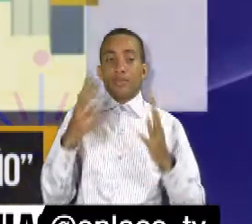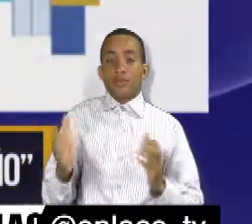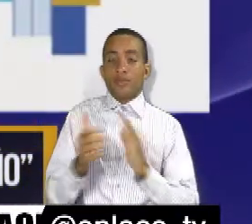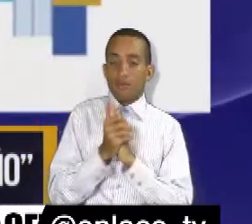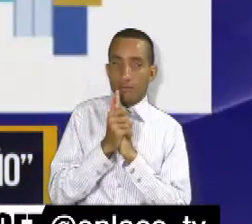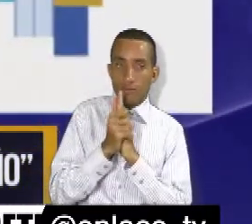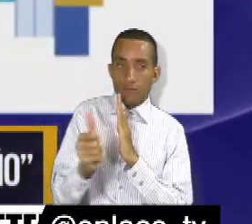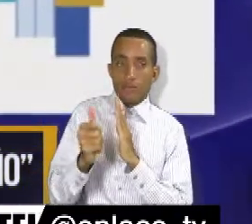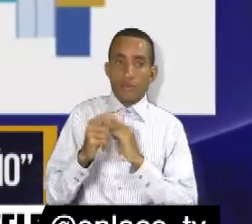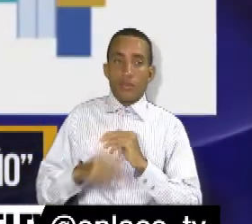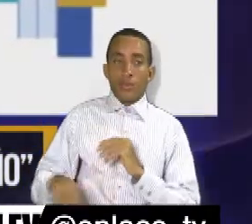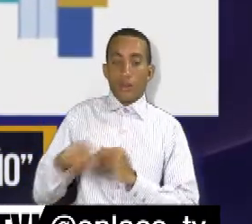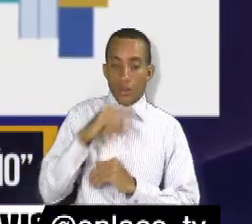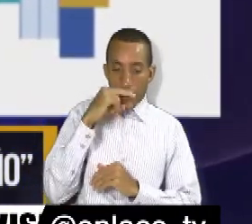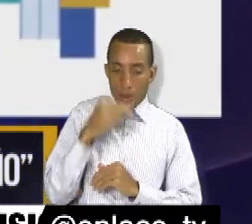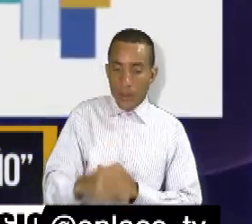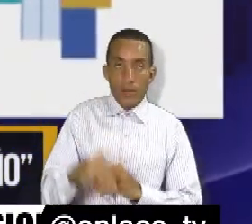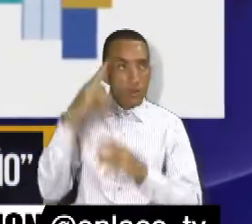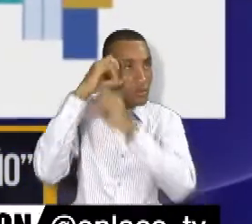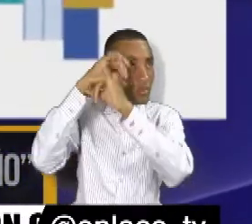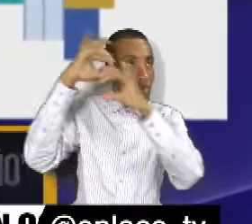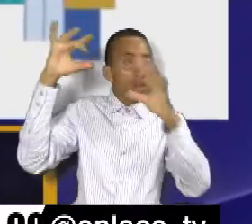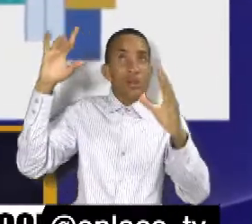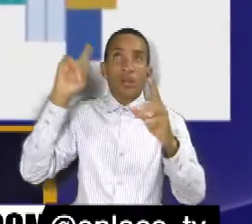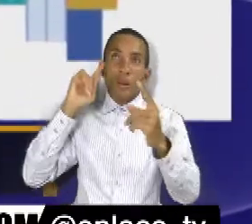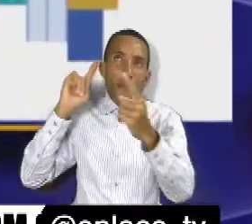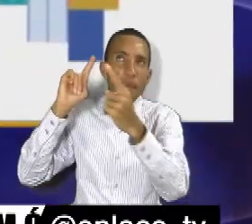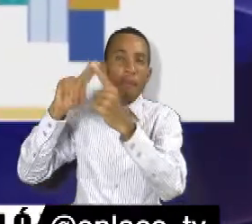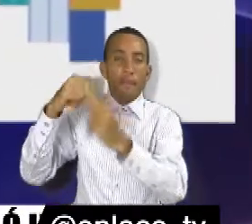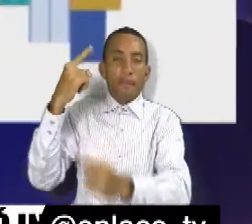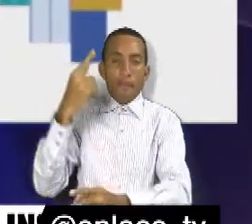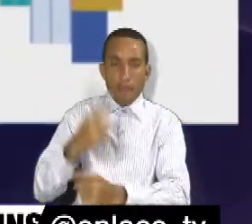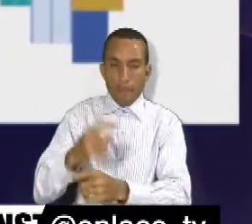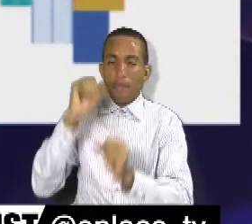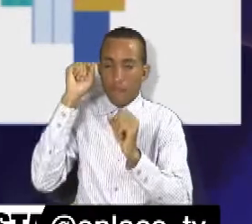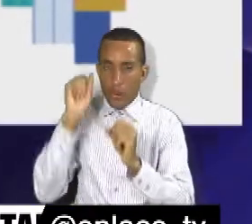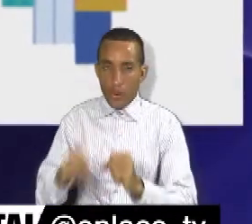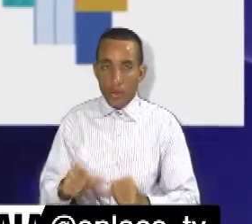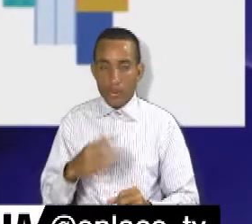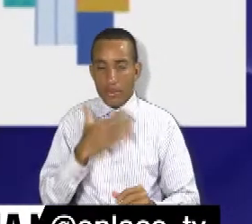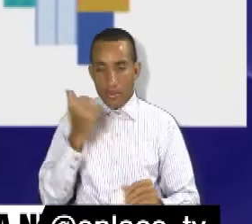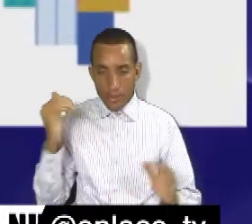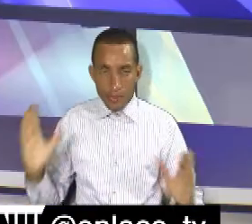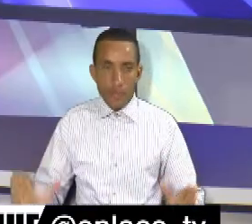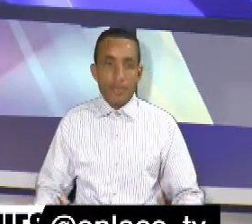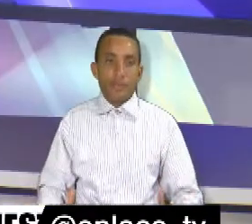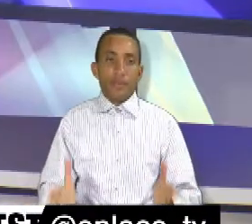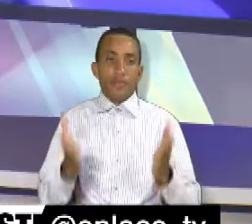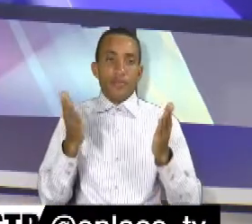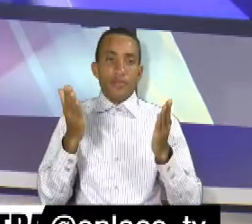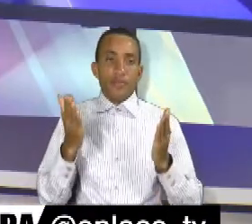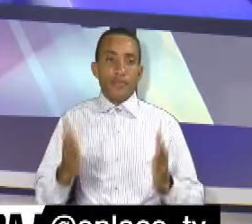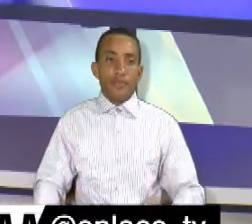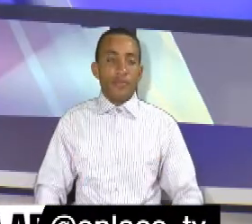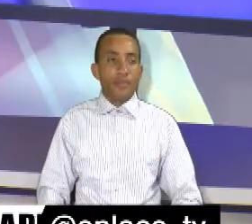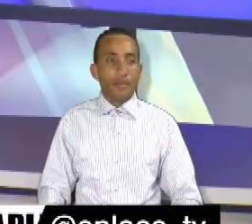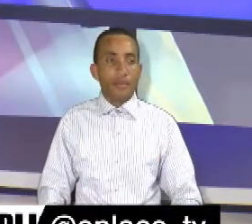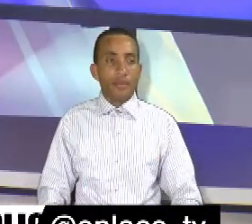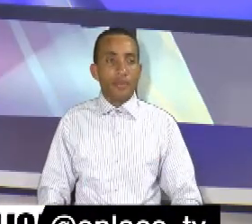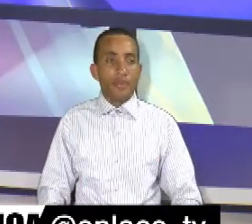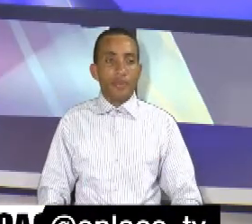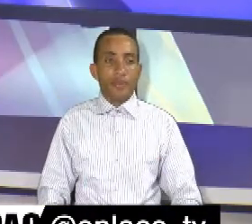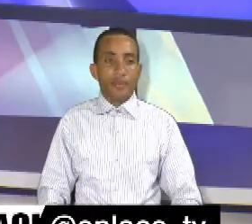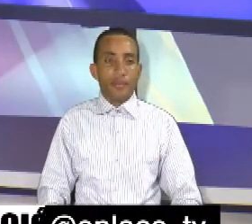que los niños no pierdan sus sueños, anhelos y esperanzas para la construcción de un mejor país. Con esta información